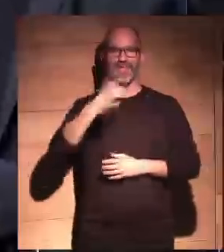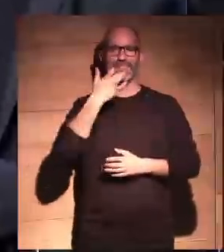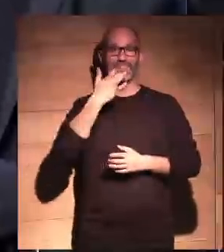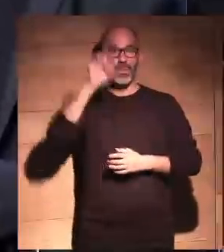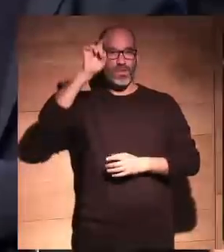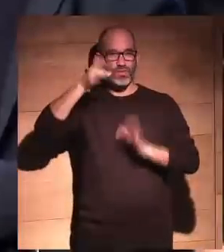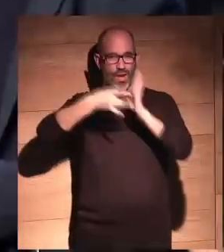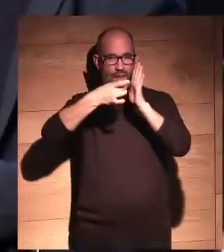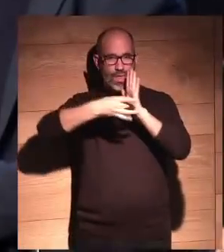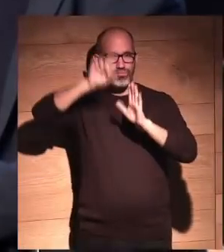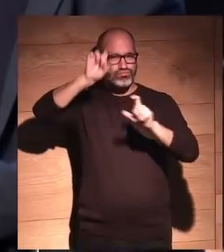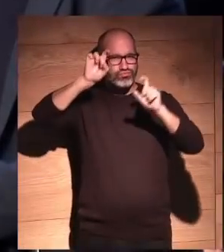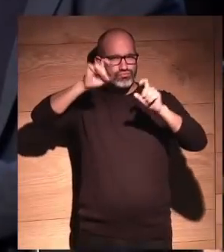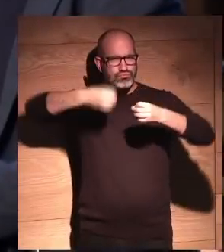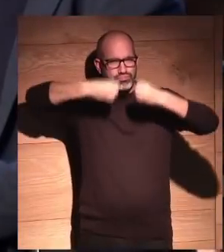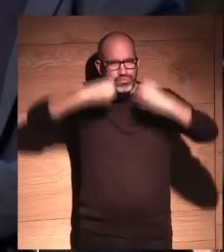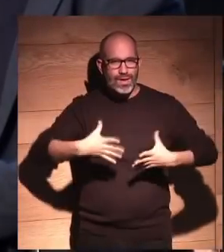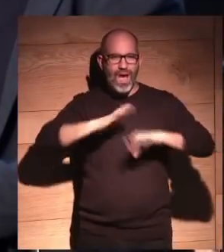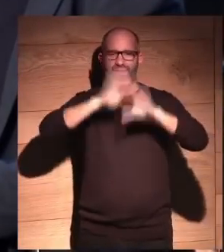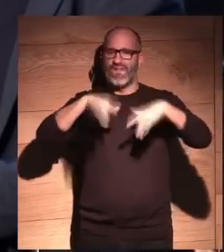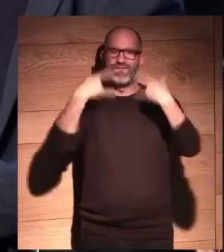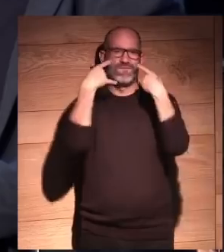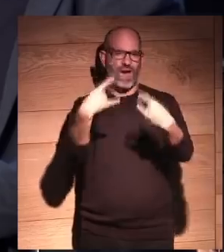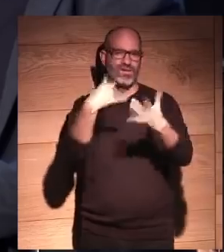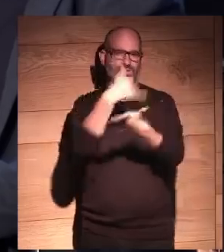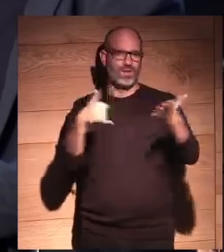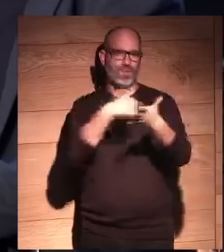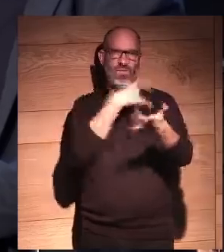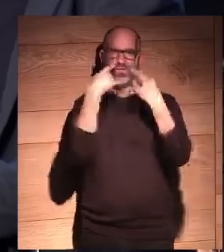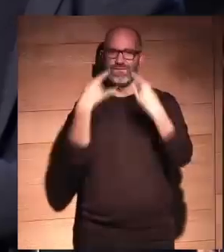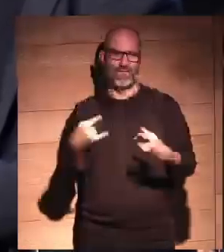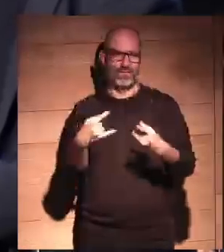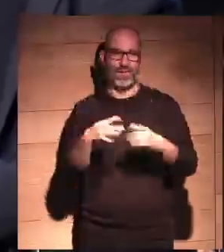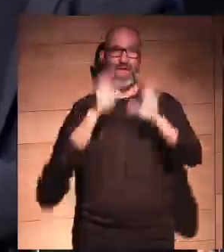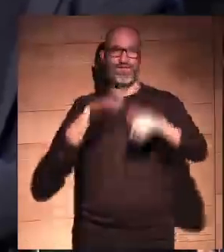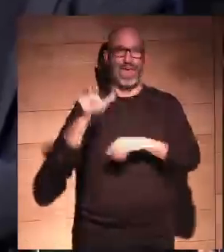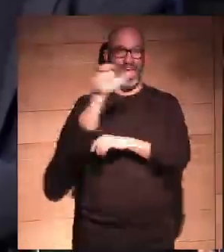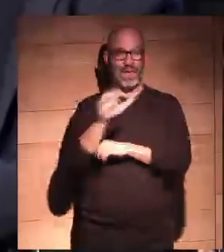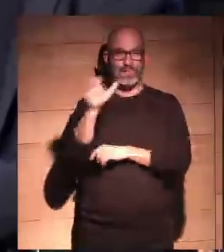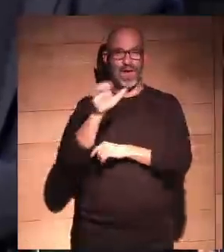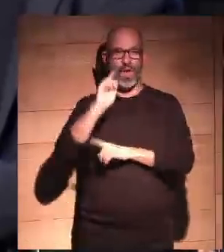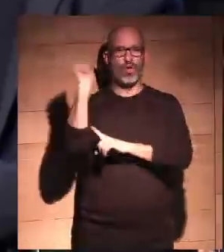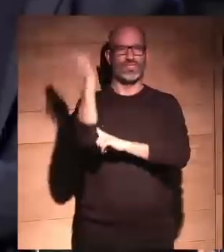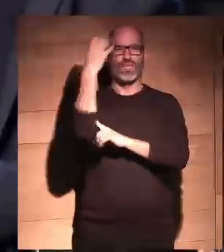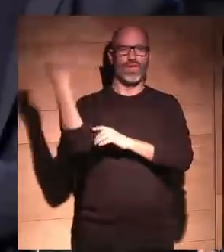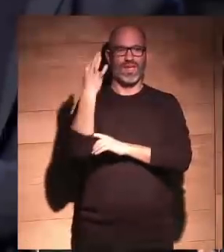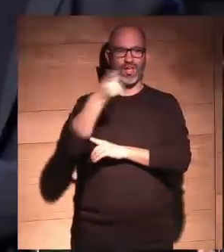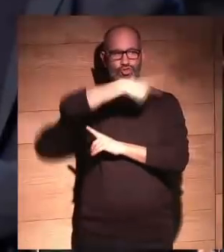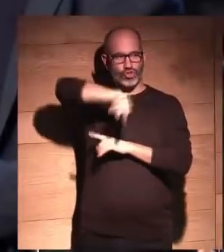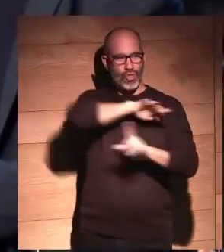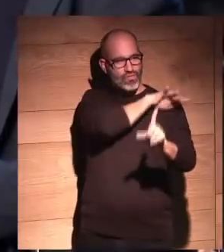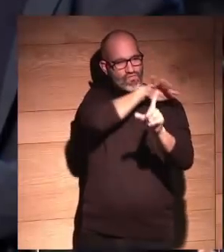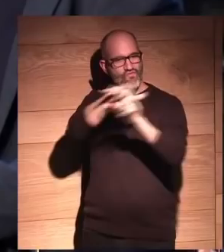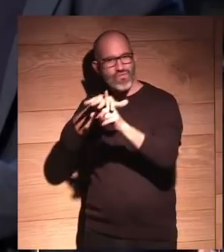te enamores de él y, por lo tanto, que te enamores de su asignatura. Emilio ha conseguido que nos enamoremos de él, de